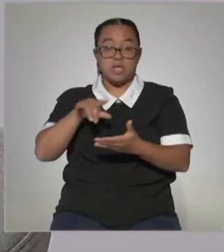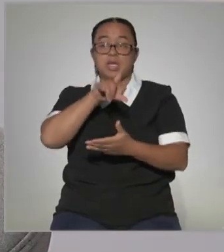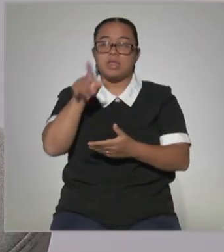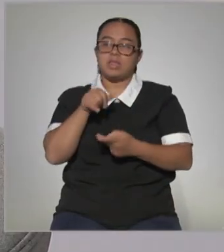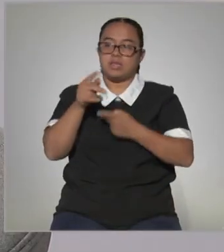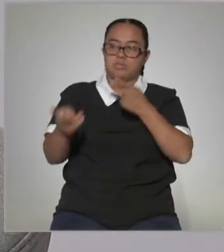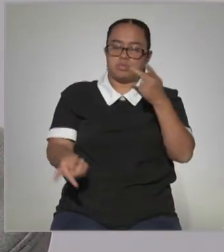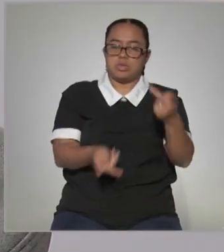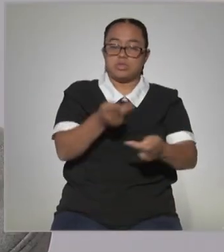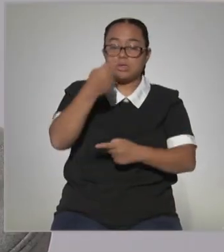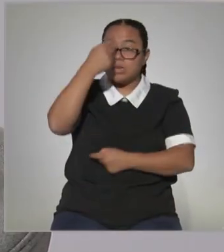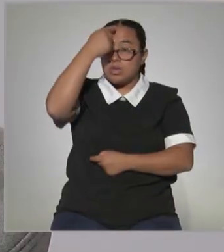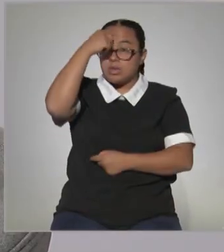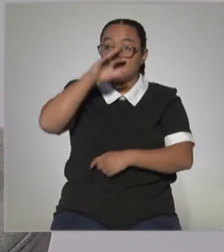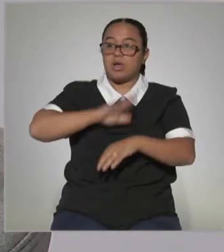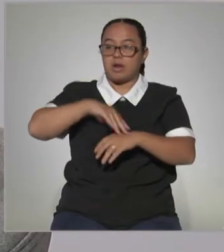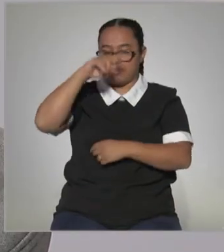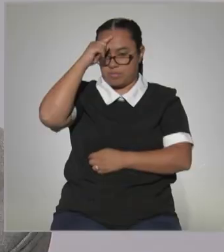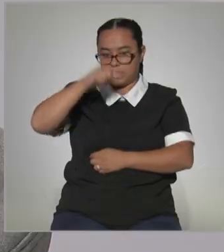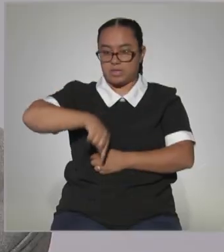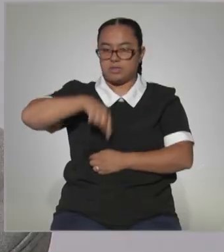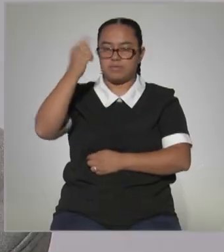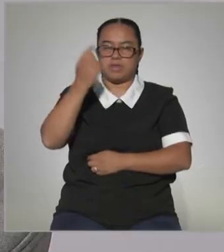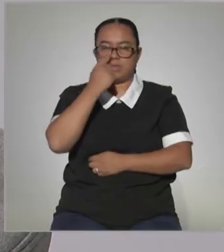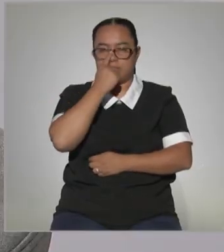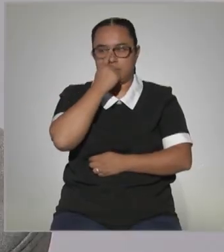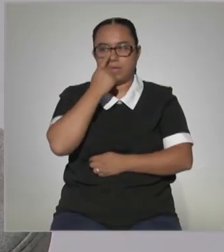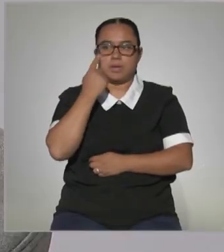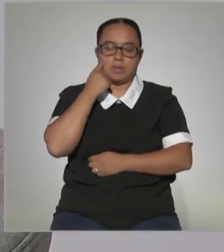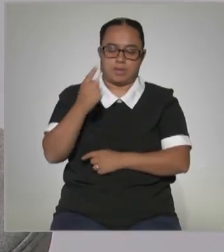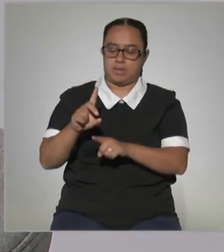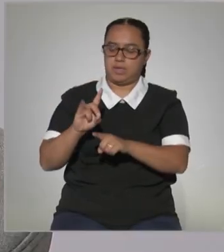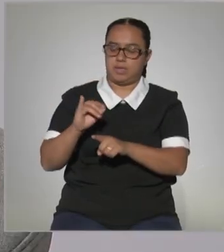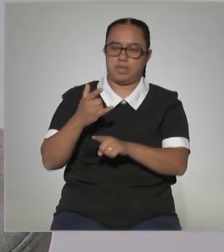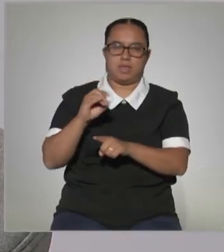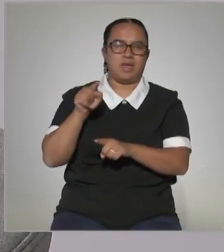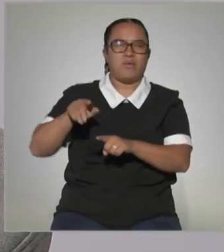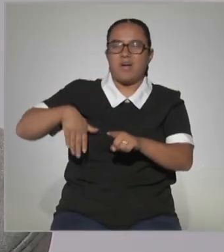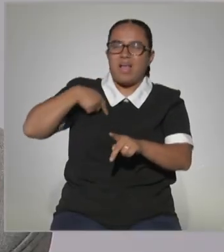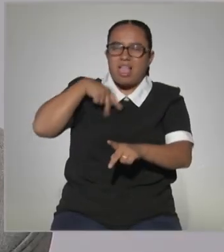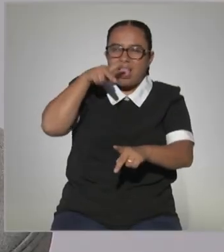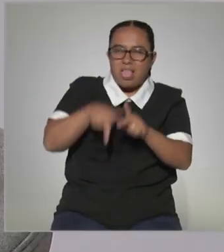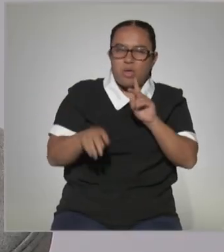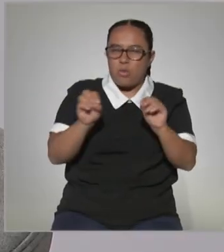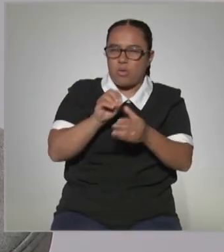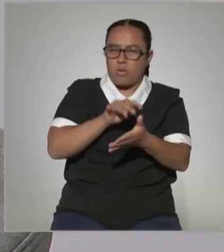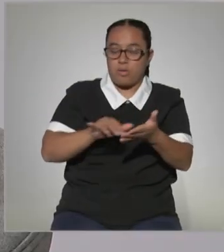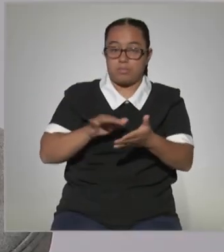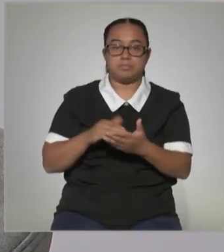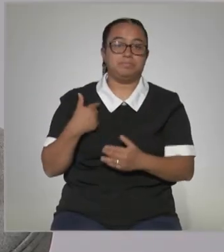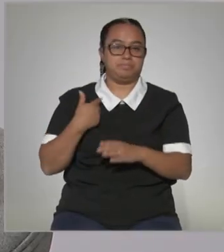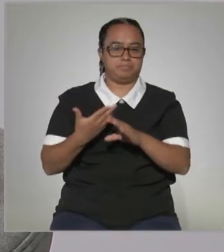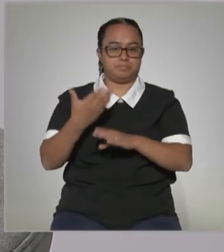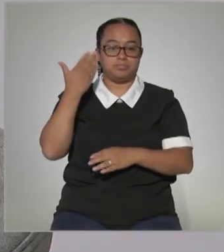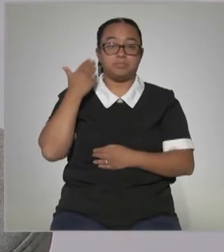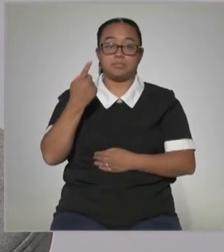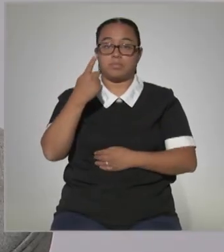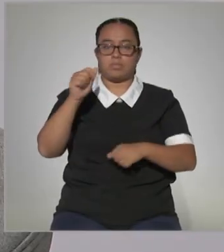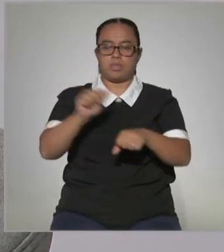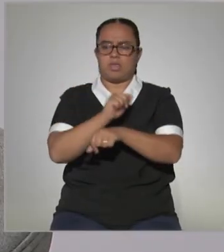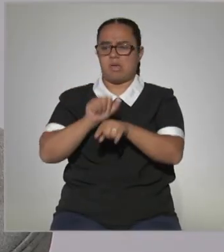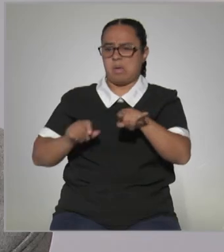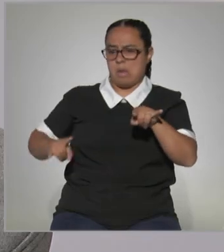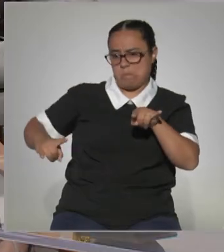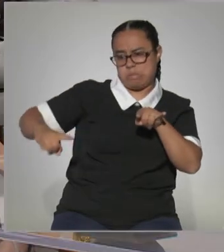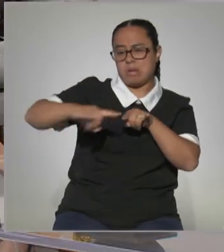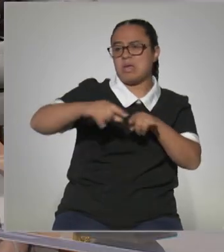sea más sencillo. Voy a terminar de leer el de Diego Luna, que no lo terminé de leer, que dice: el otro día se me metió un coche de la nada